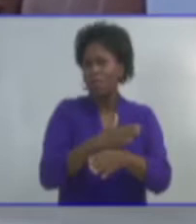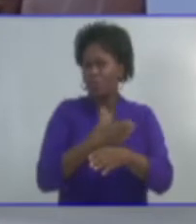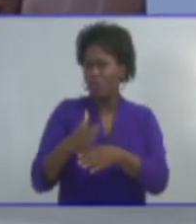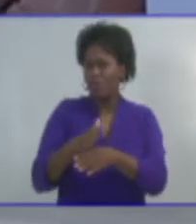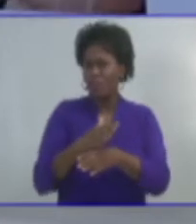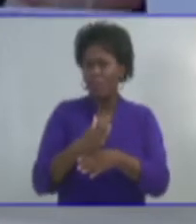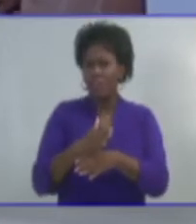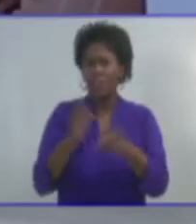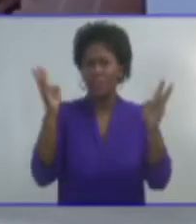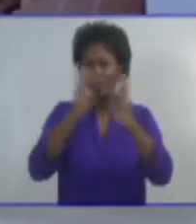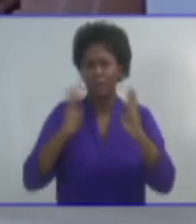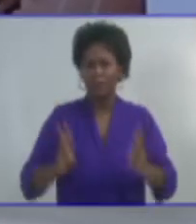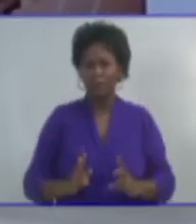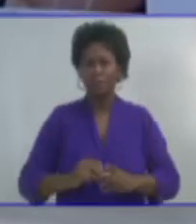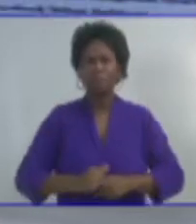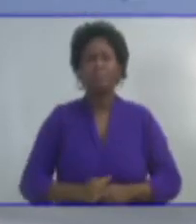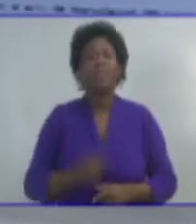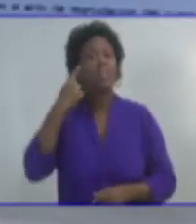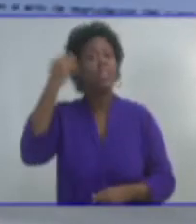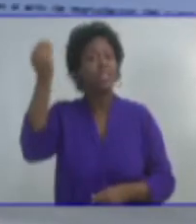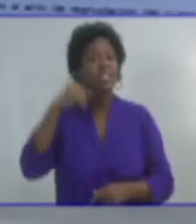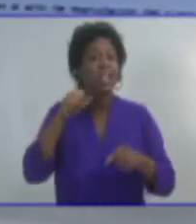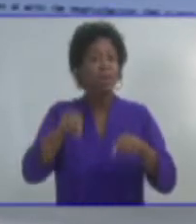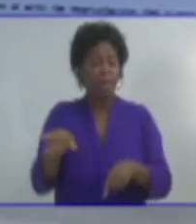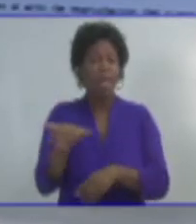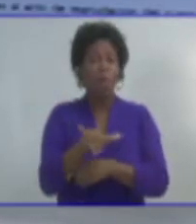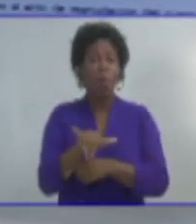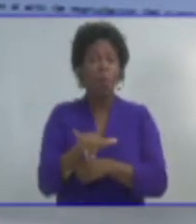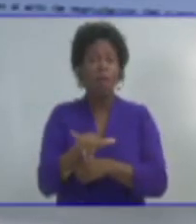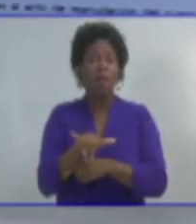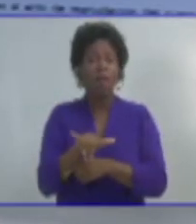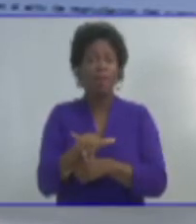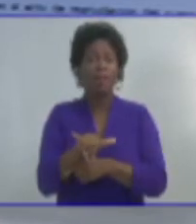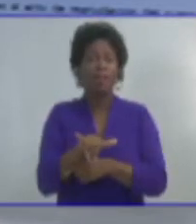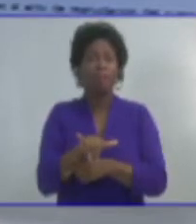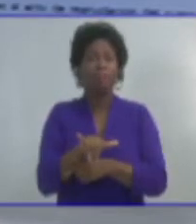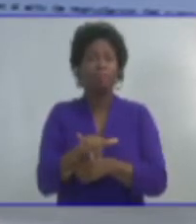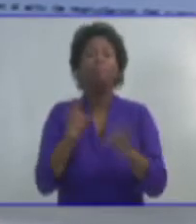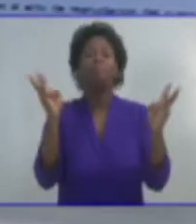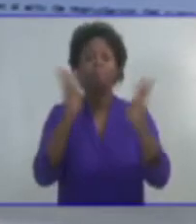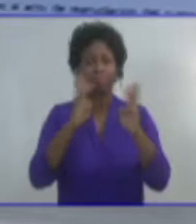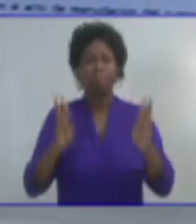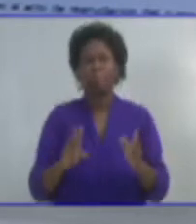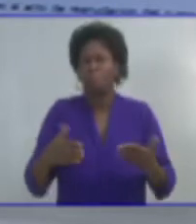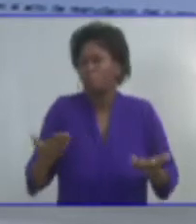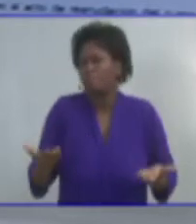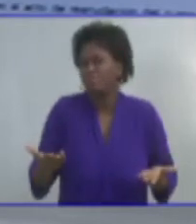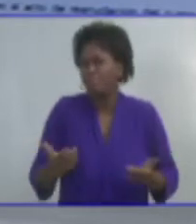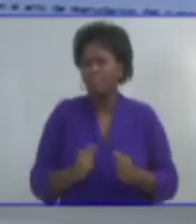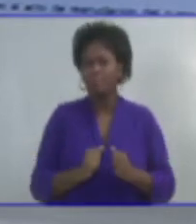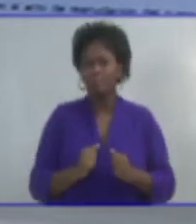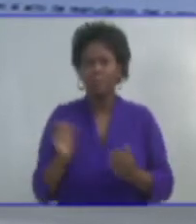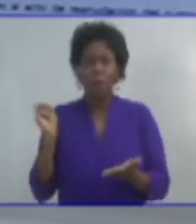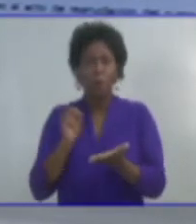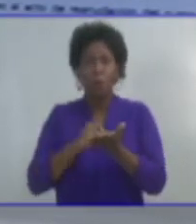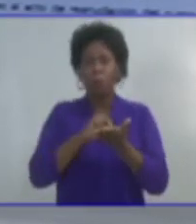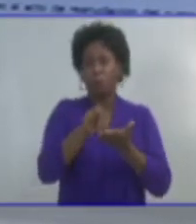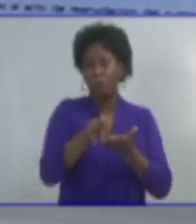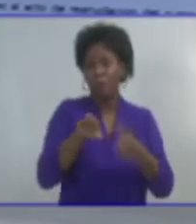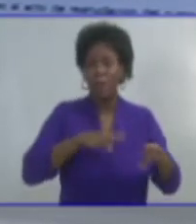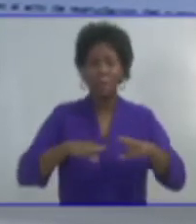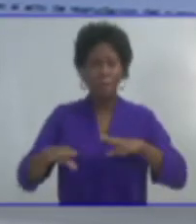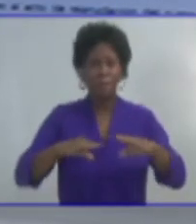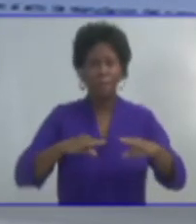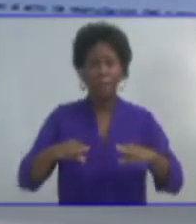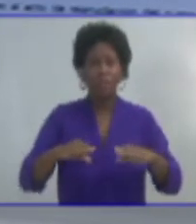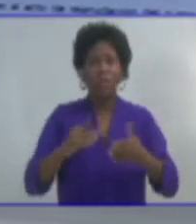sitios digitales. Conocemos también a través de la web sobre el envío, los preparativos del envío